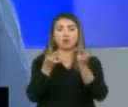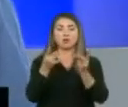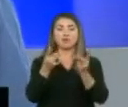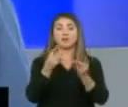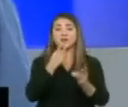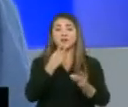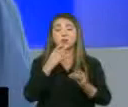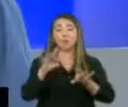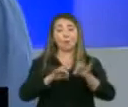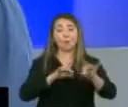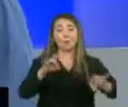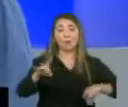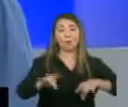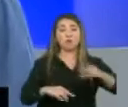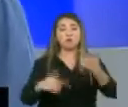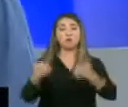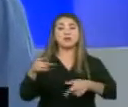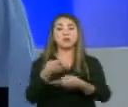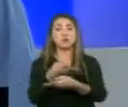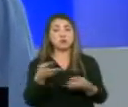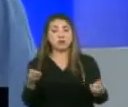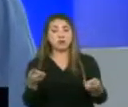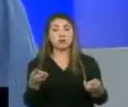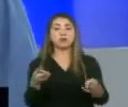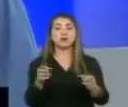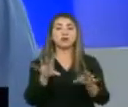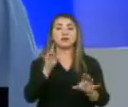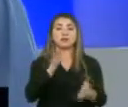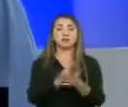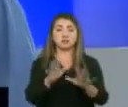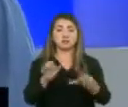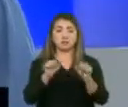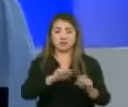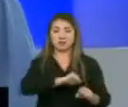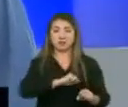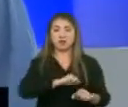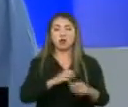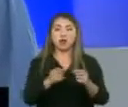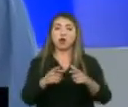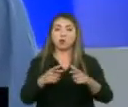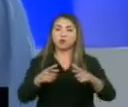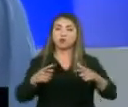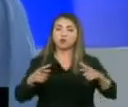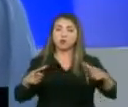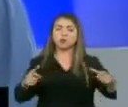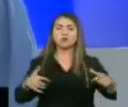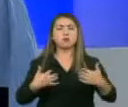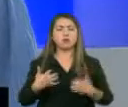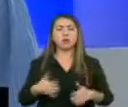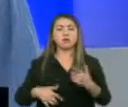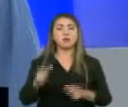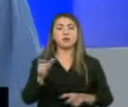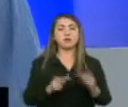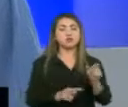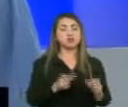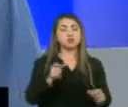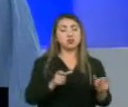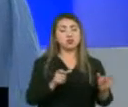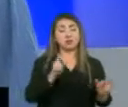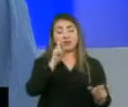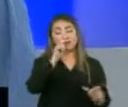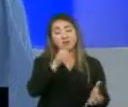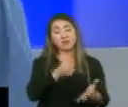vivimos respecto a las políticas públicas y de las decisiones que se toman en Santiago. Y esto va creciendo, esto va molestando a la gente durante el tiempo y